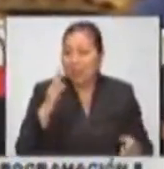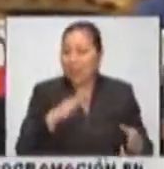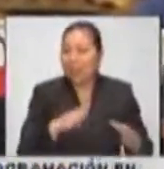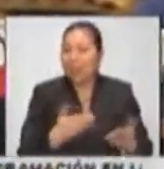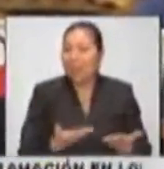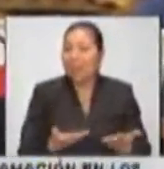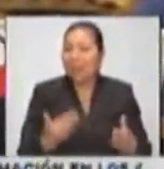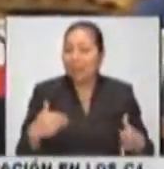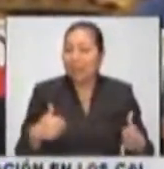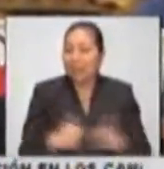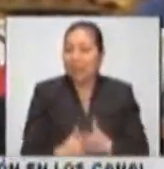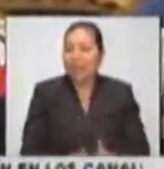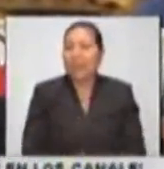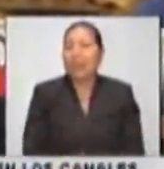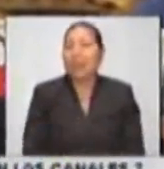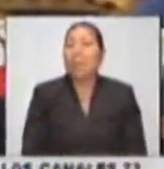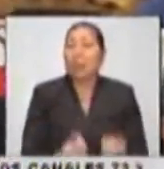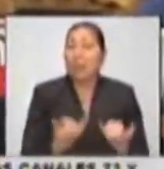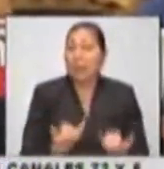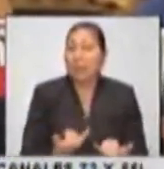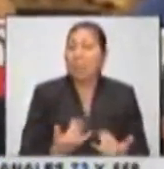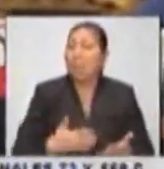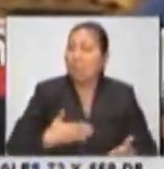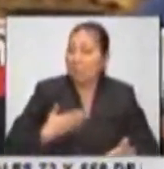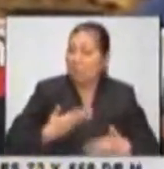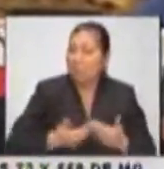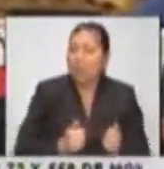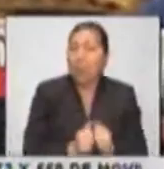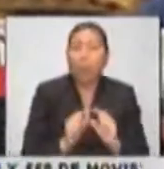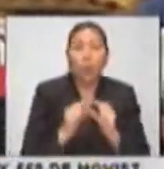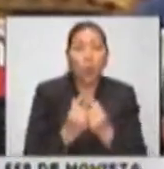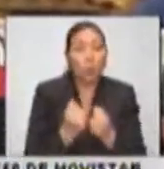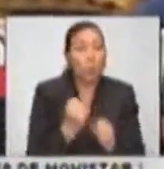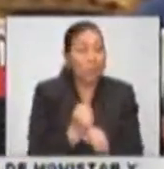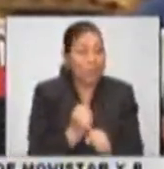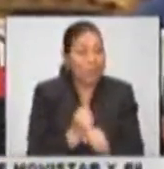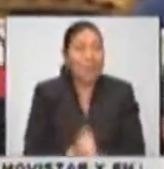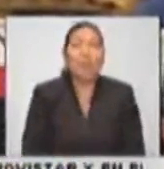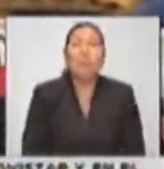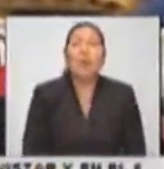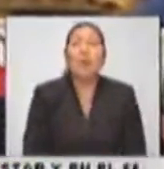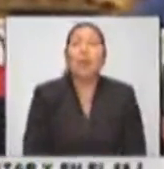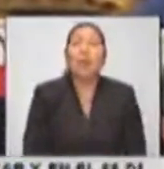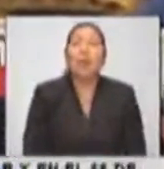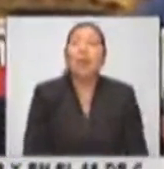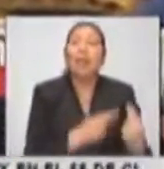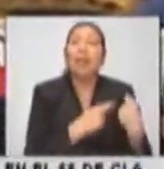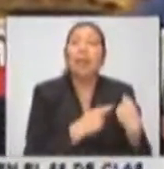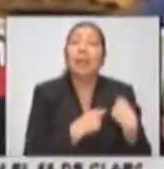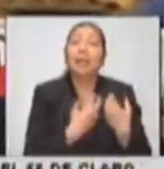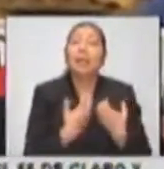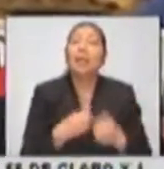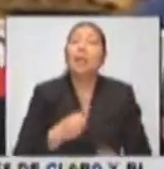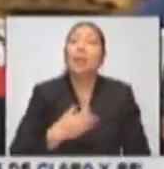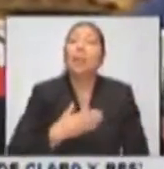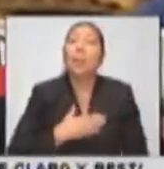está la traba? Porque aquí podríamos avanzar, por ejemplo, con el grupo de trabajo de la responsabilidad